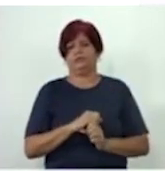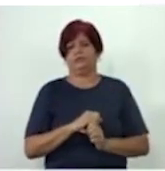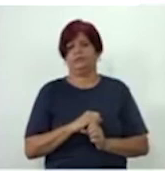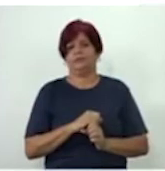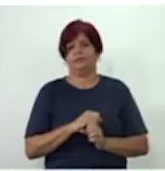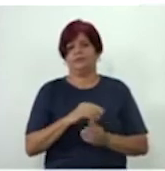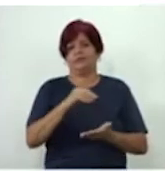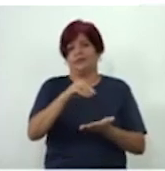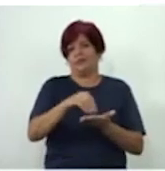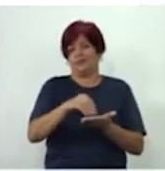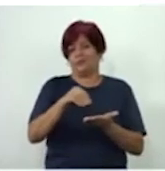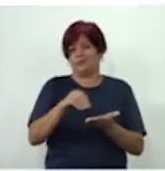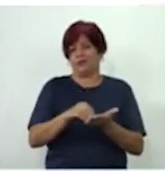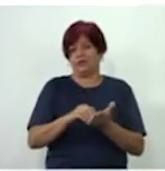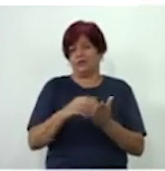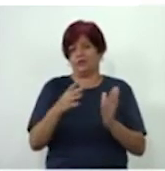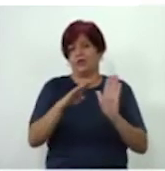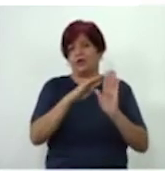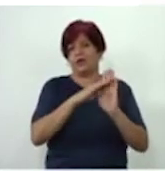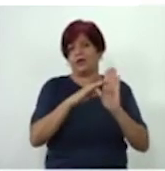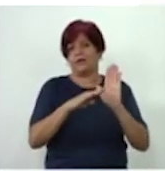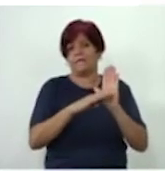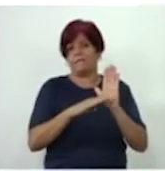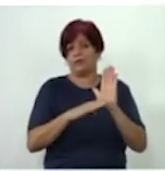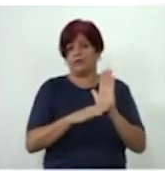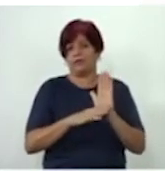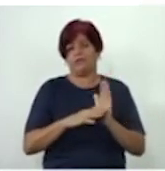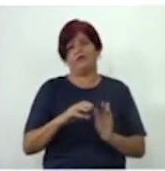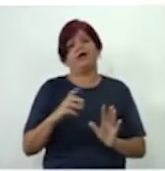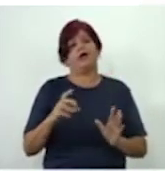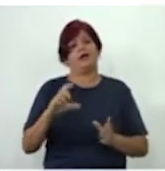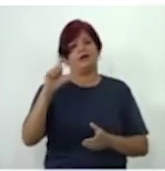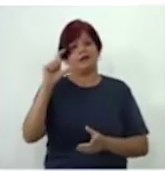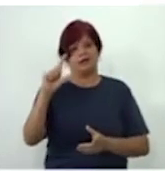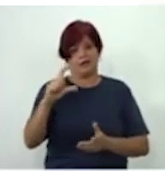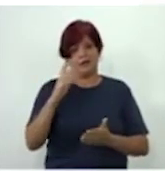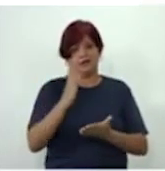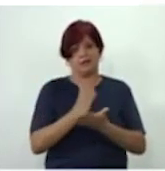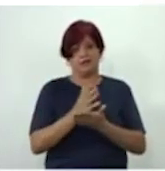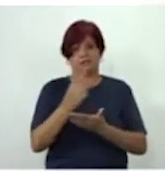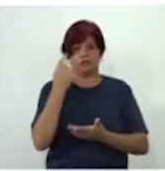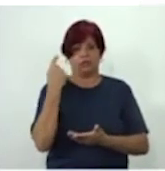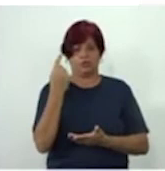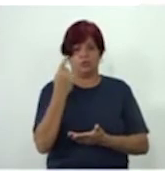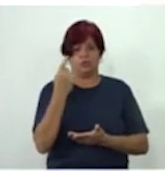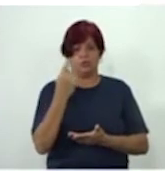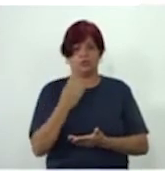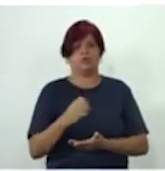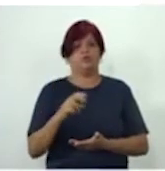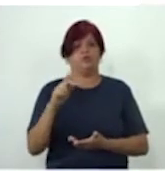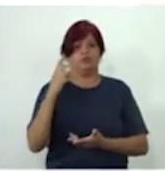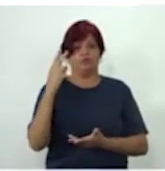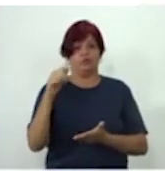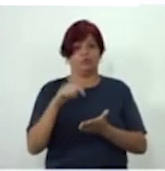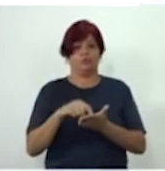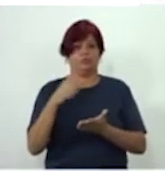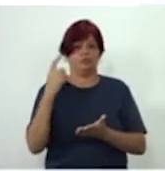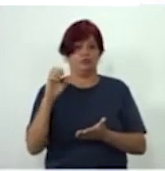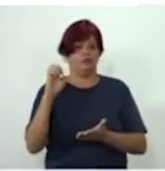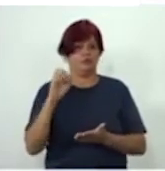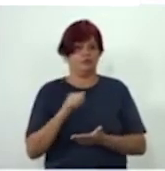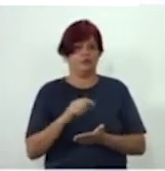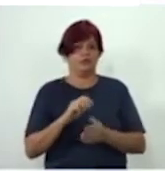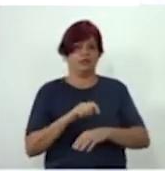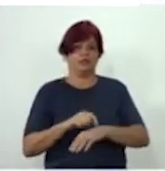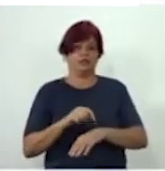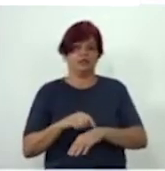La ubicación en el programa, o sea, la clase 1 correspondiente al epígrafe 2.1, que tiene una hora